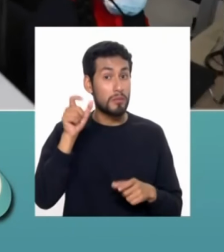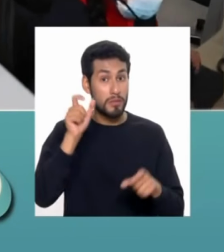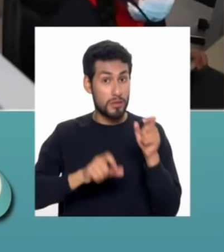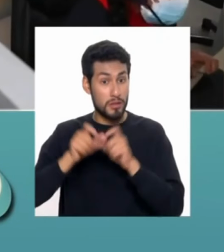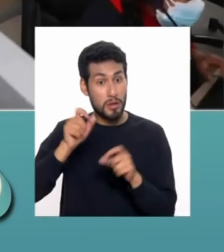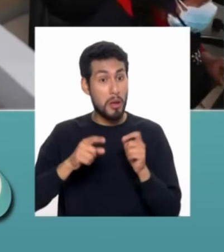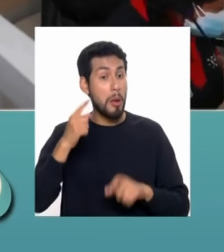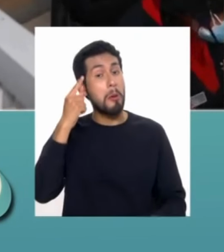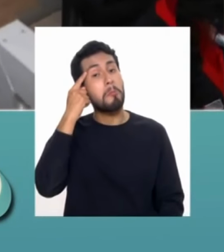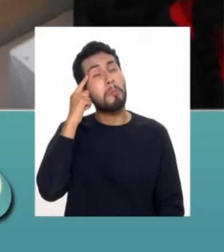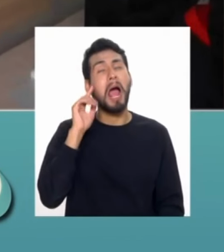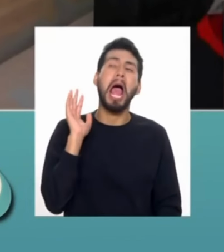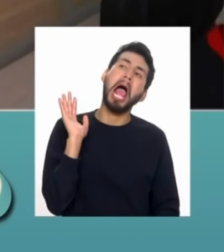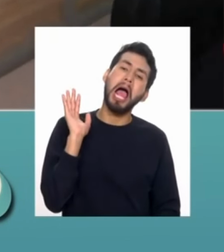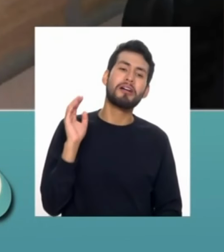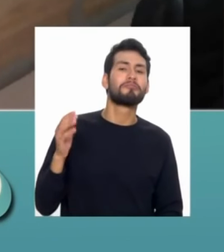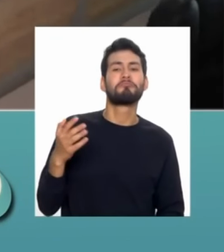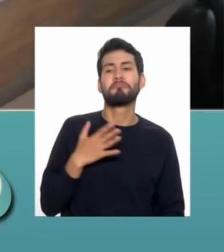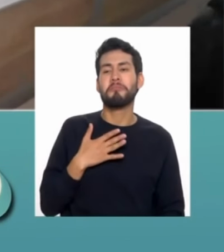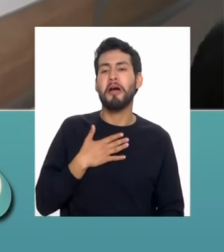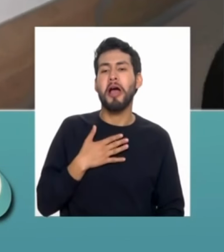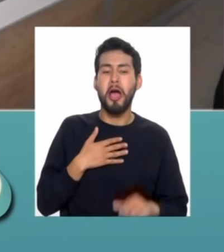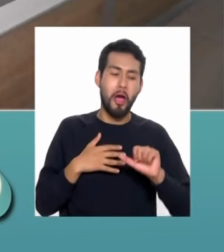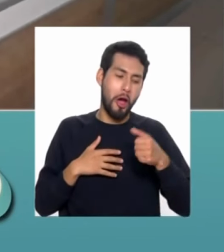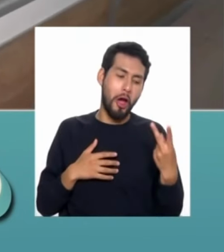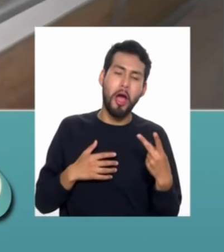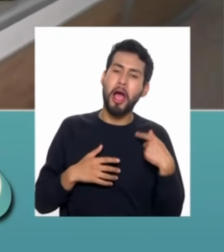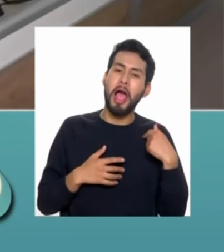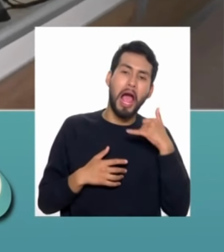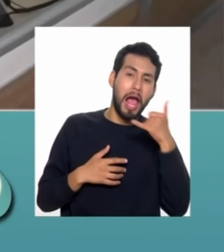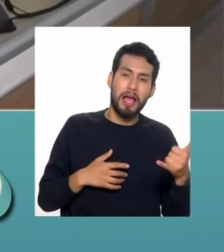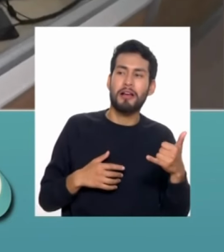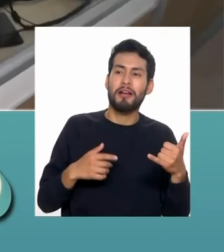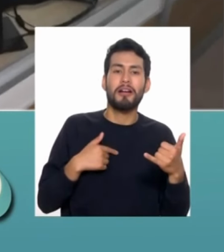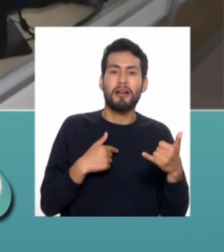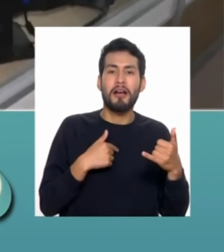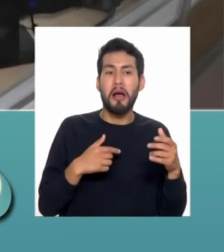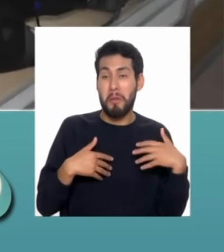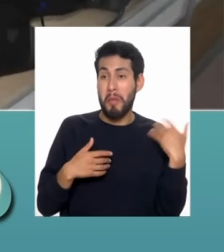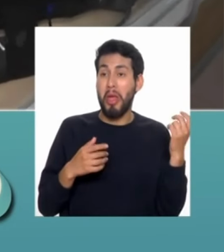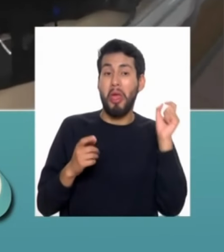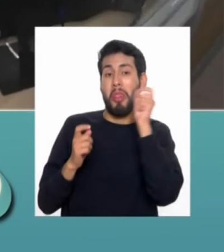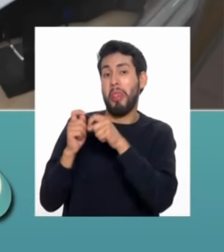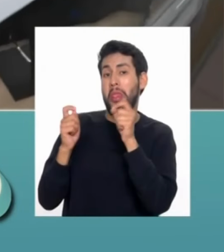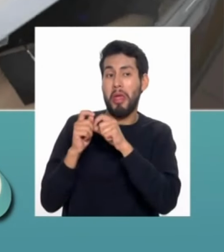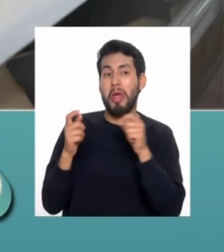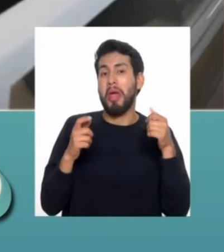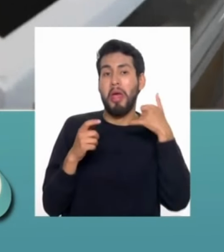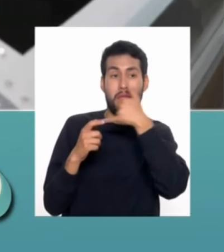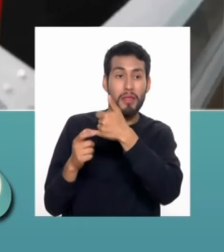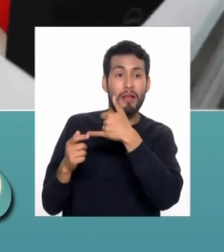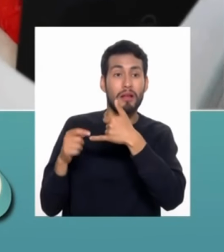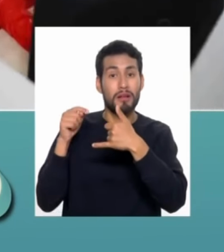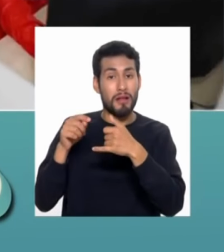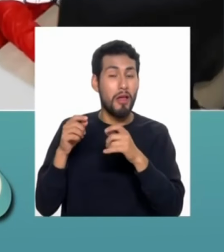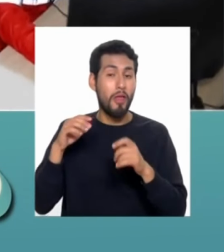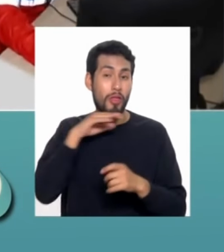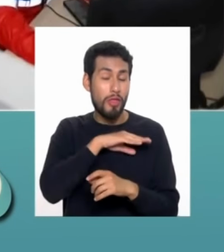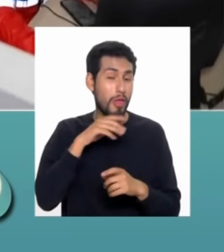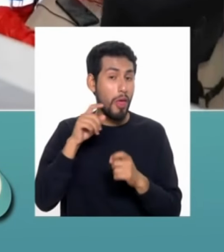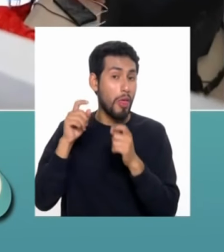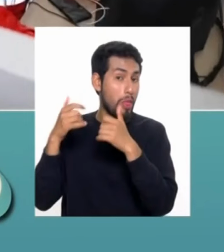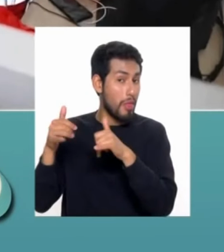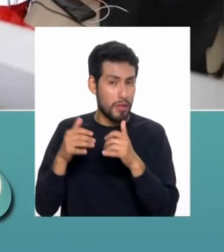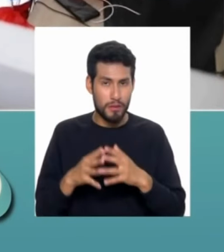que crean que tener otra línea telefónica y pueden seguir haciendo las comunicaciones estas falsas o de